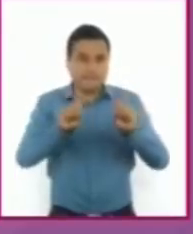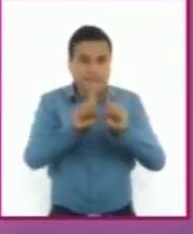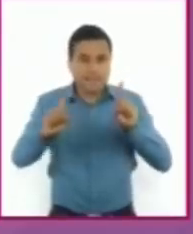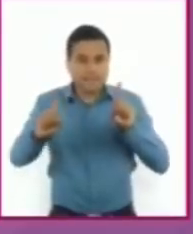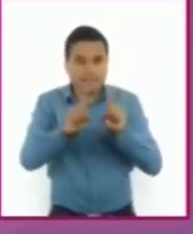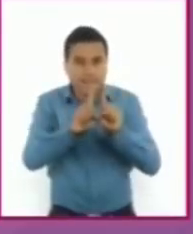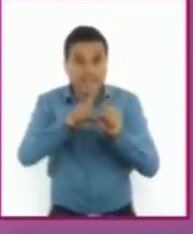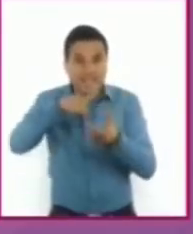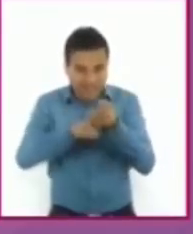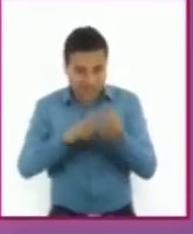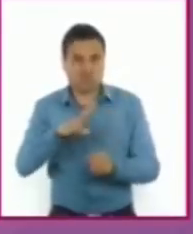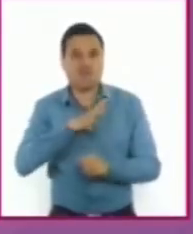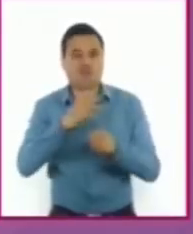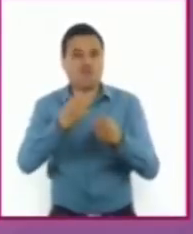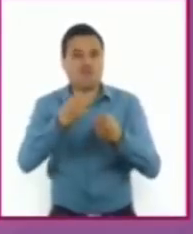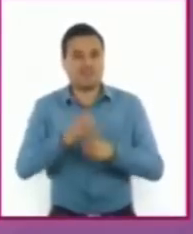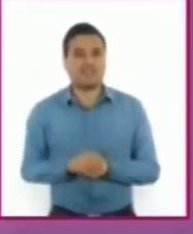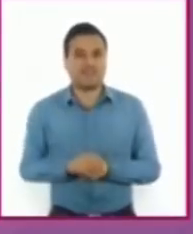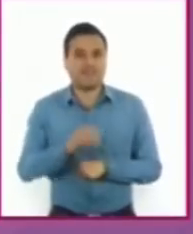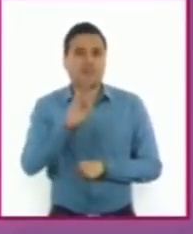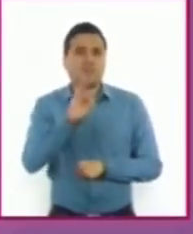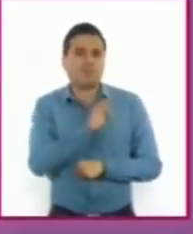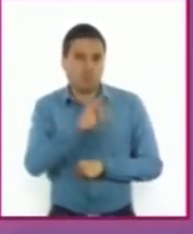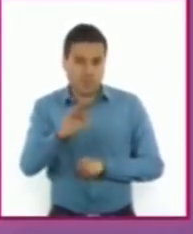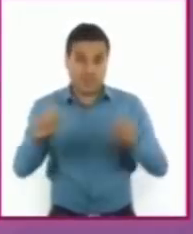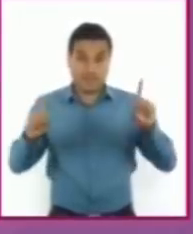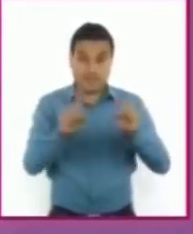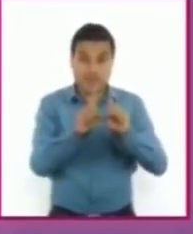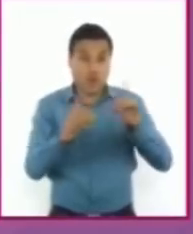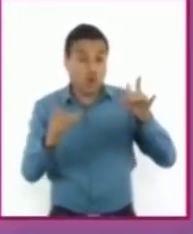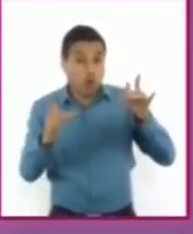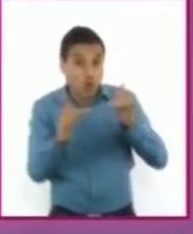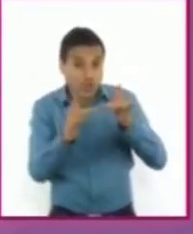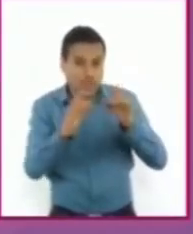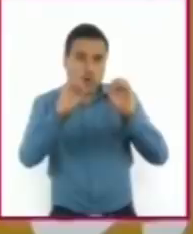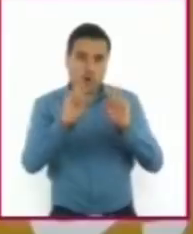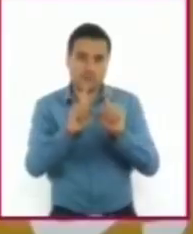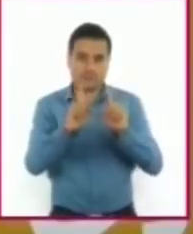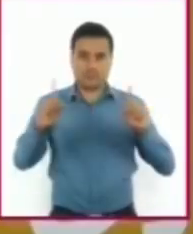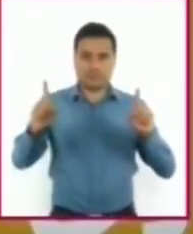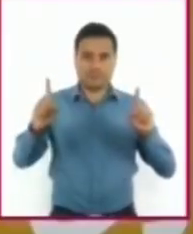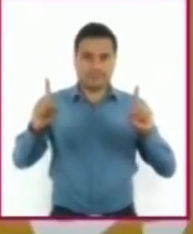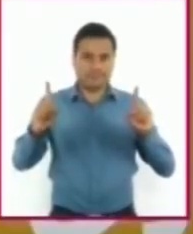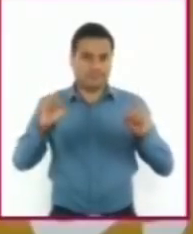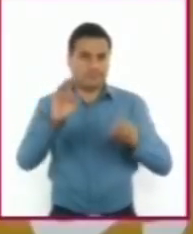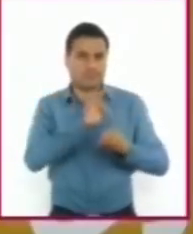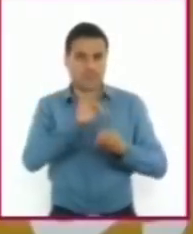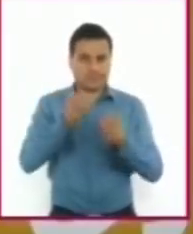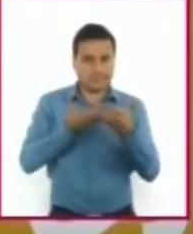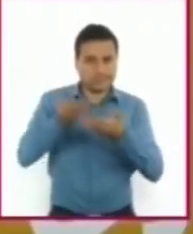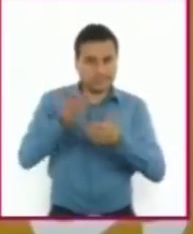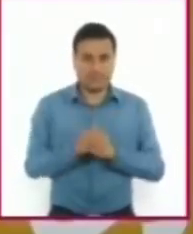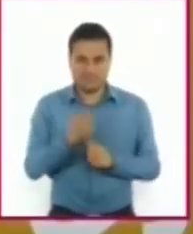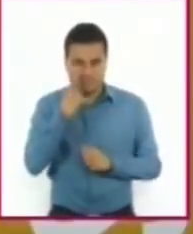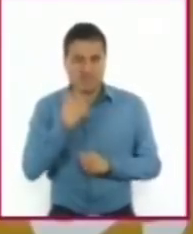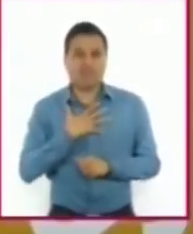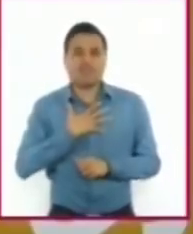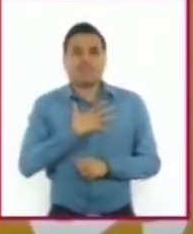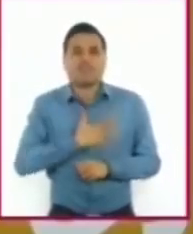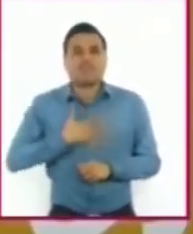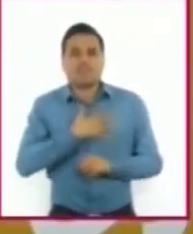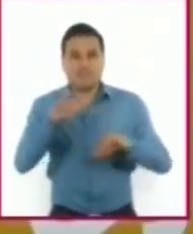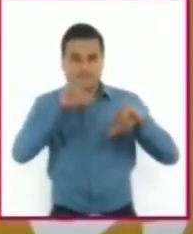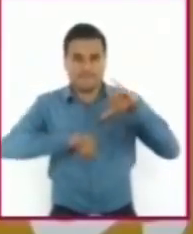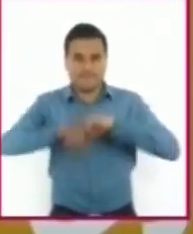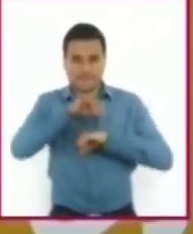de fuerzas. Estas pueden ser por contacto y a distancia. Vamos a realizar los siguientes experimentos que muestran